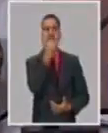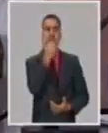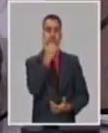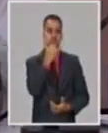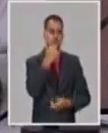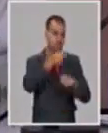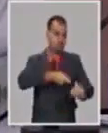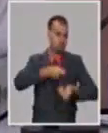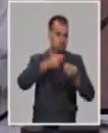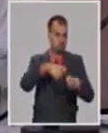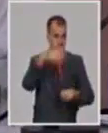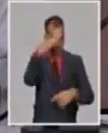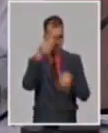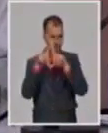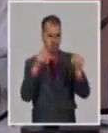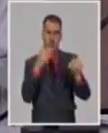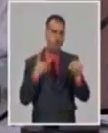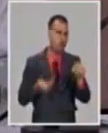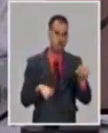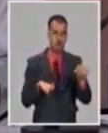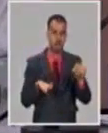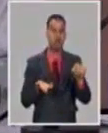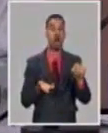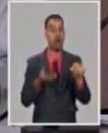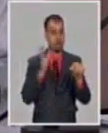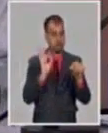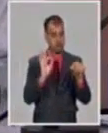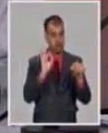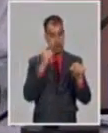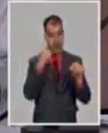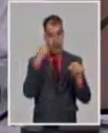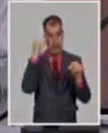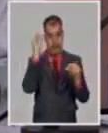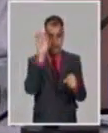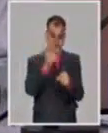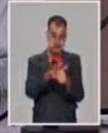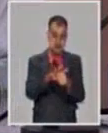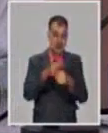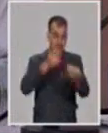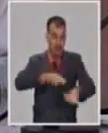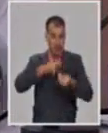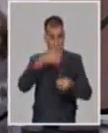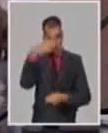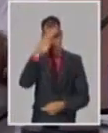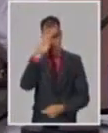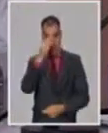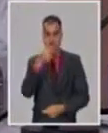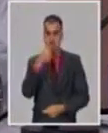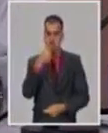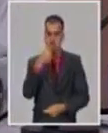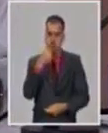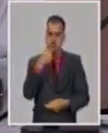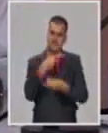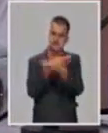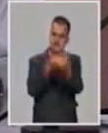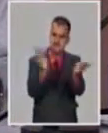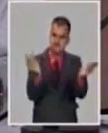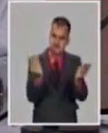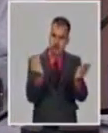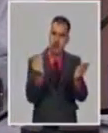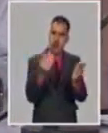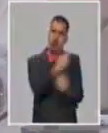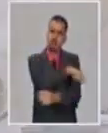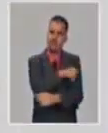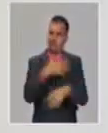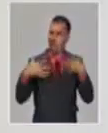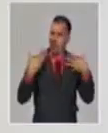a partir del principio que hay que señalar que la agricultura cubana actual no logra satisfacer las necesidades de la población. Un tema